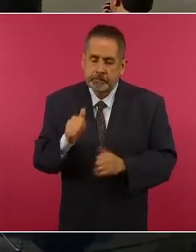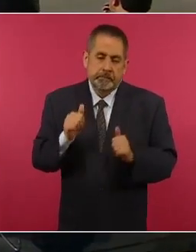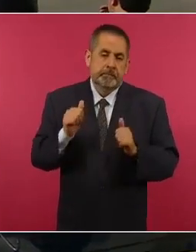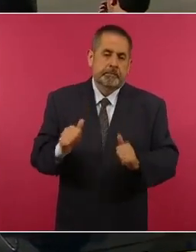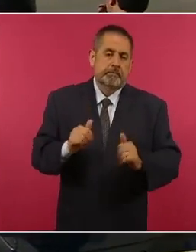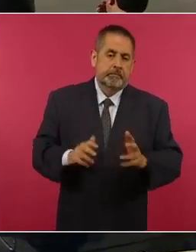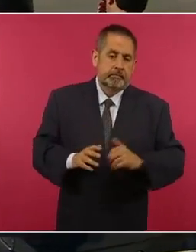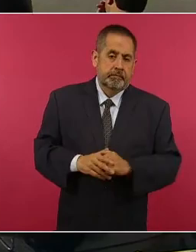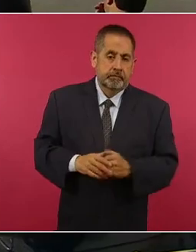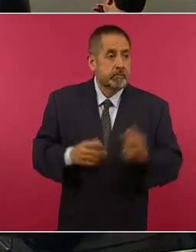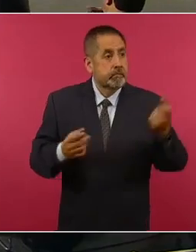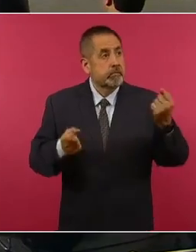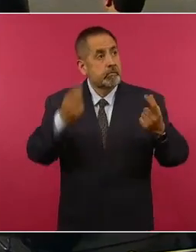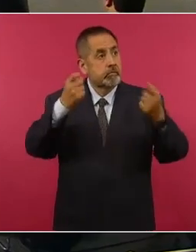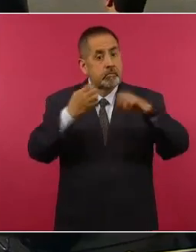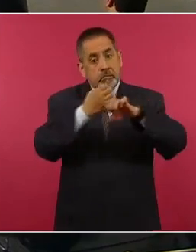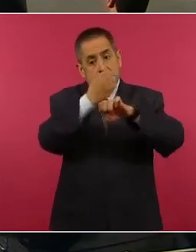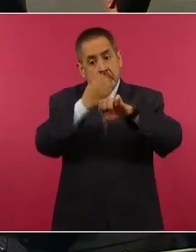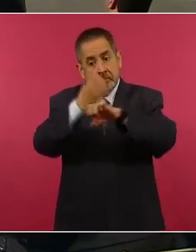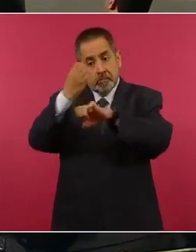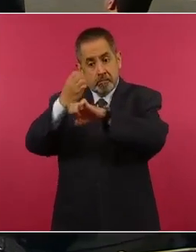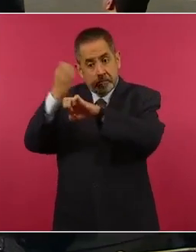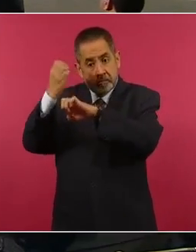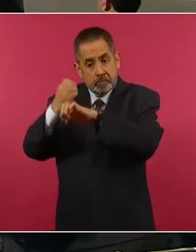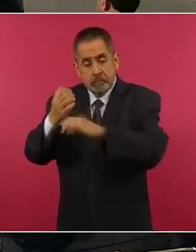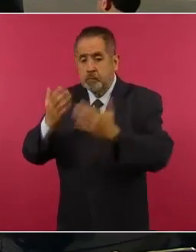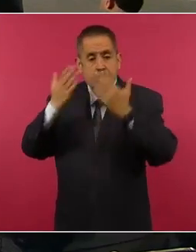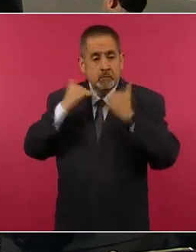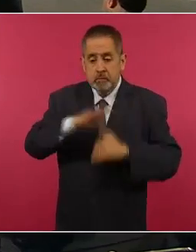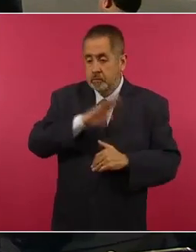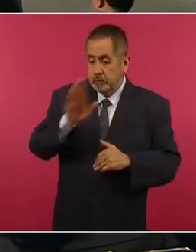Hay estados en donde ya no hay